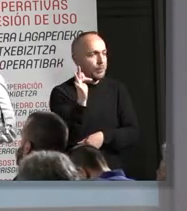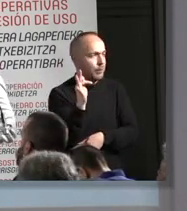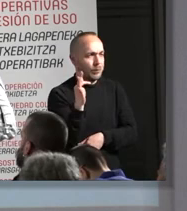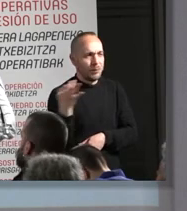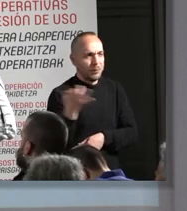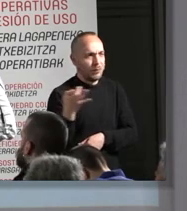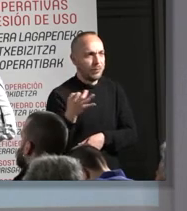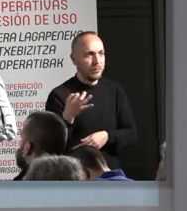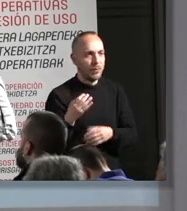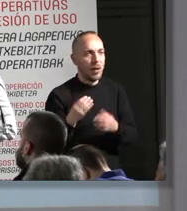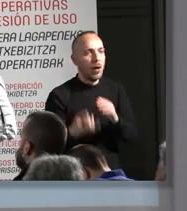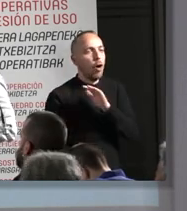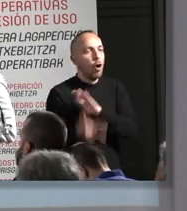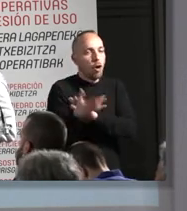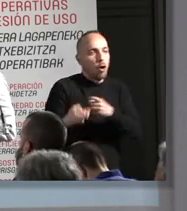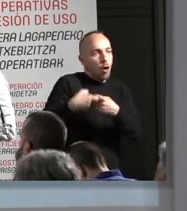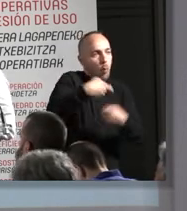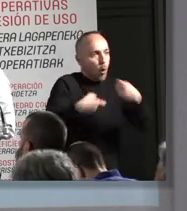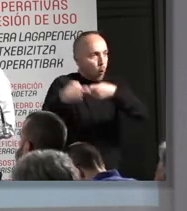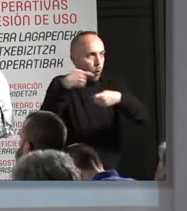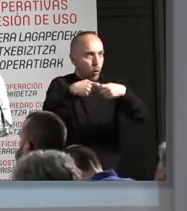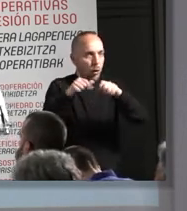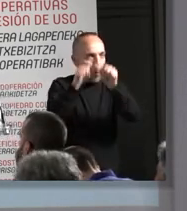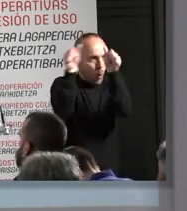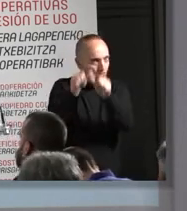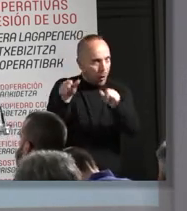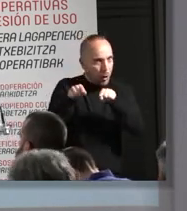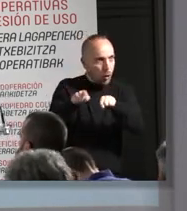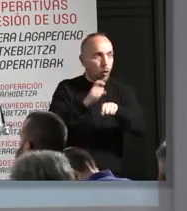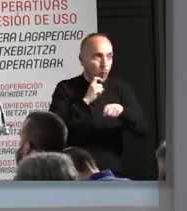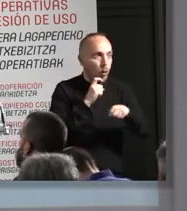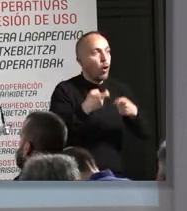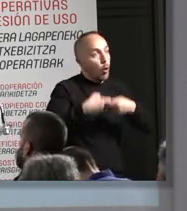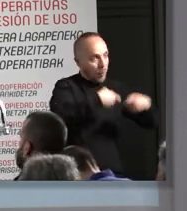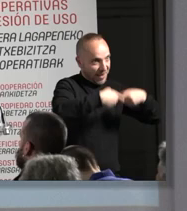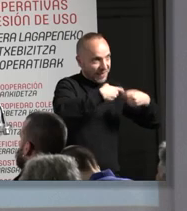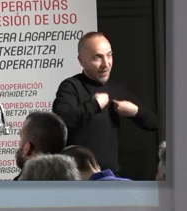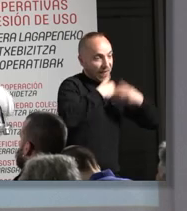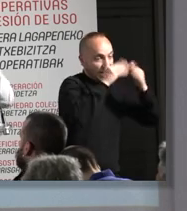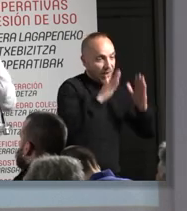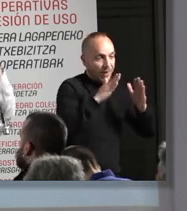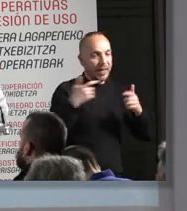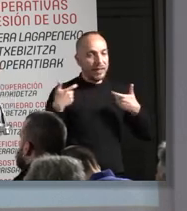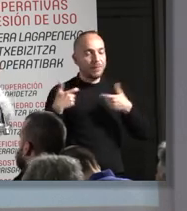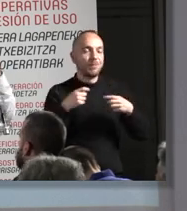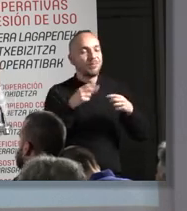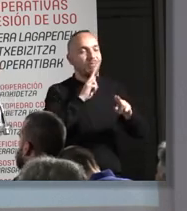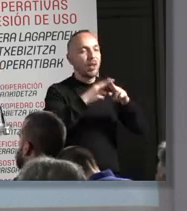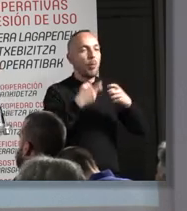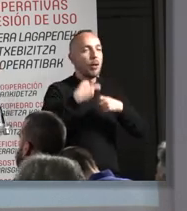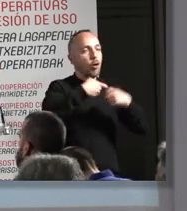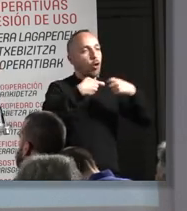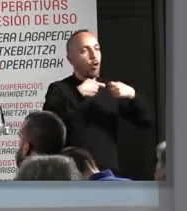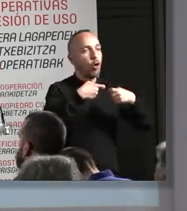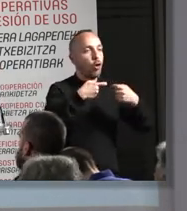la coproducción de un modelo a través de la mesa de cooperativa de vivienda, donde están todos los sectores, se llama cooperativa, pero también